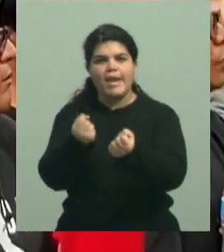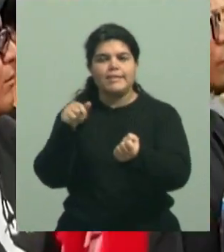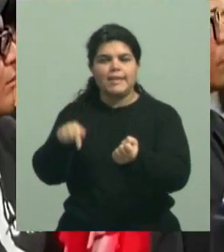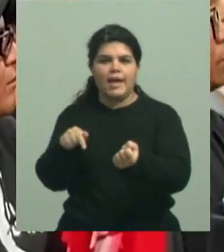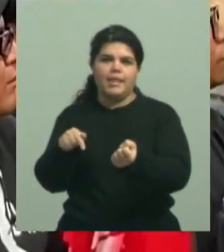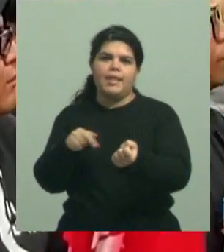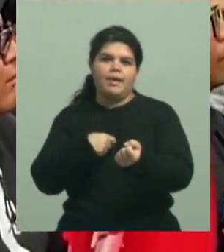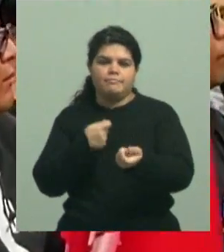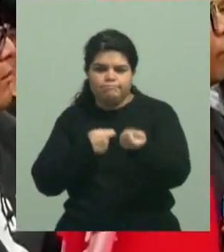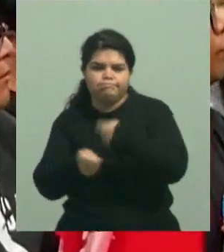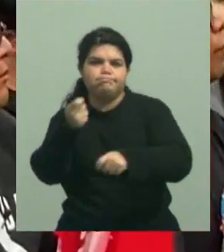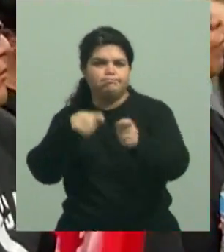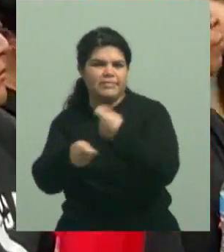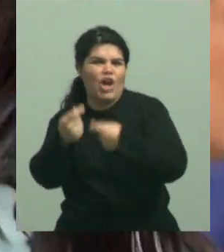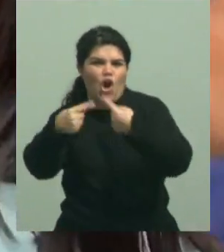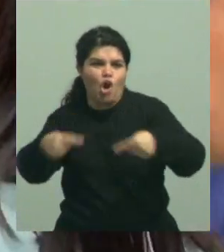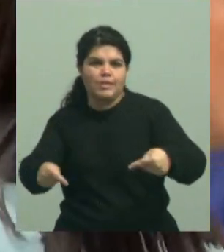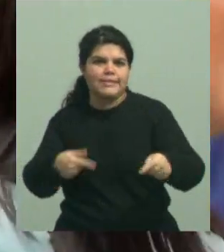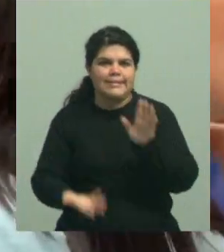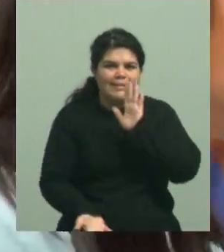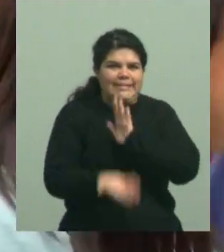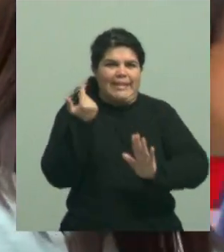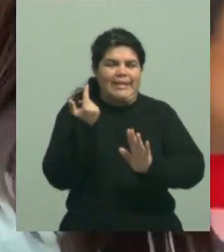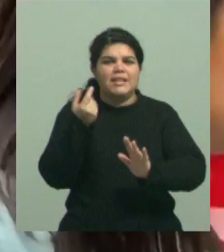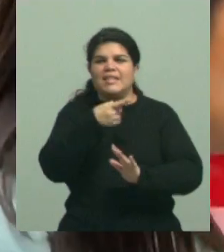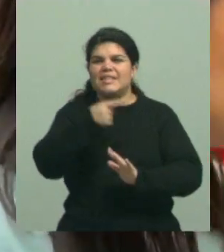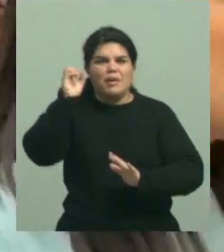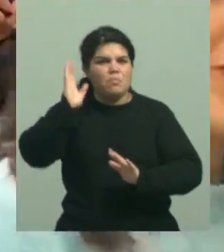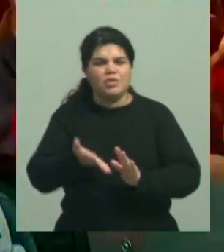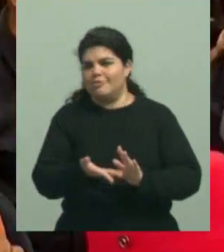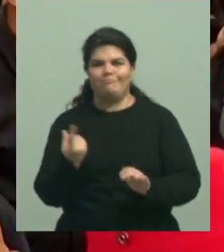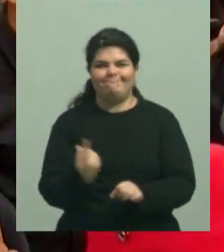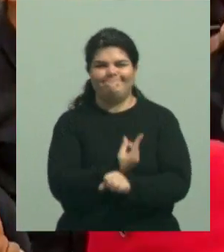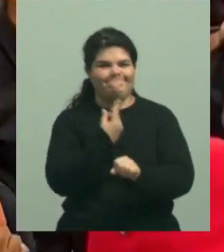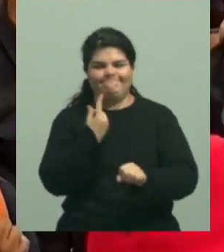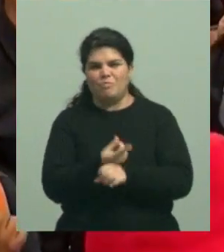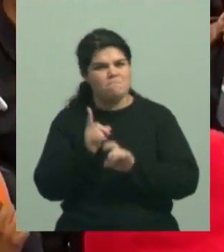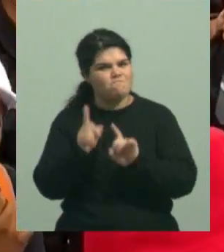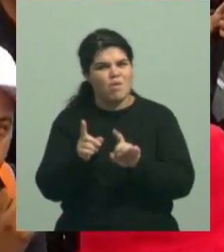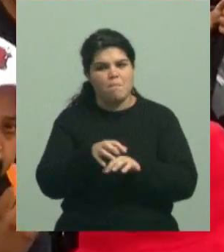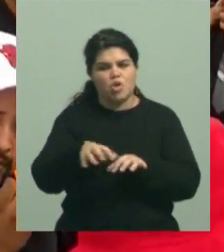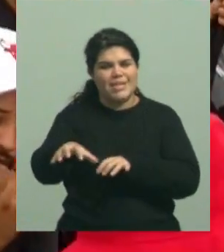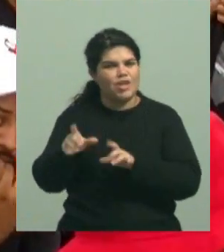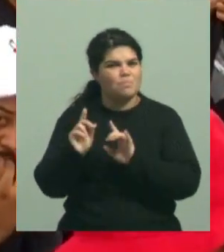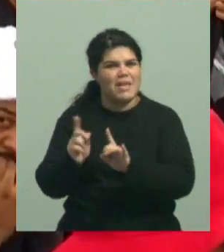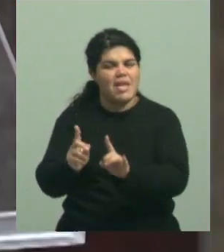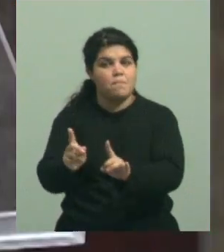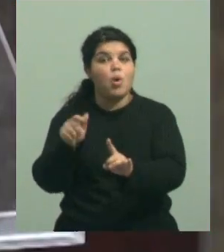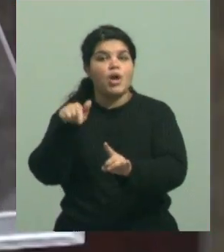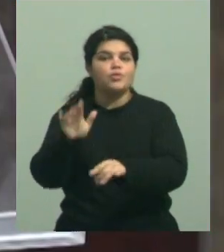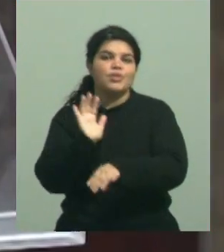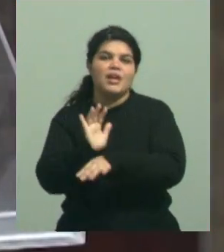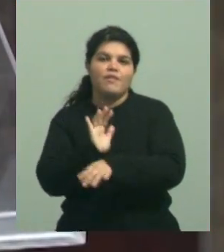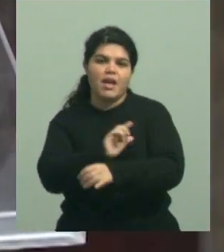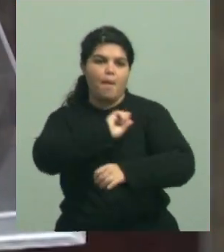de erradicar. ¿En qué sentido narcoestado? En la presencia justamente de estos sectores en la división de poderes, ¿no? En lo